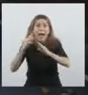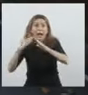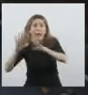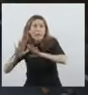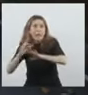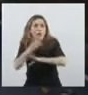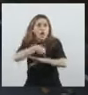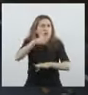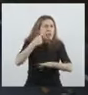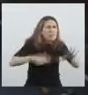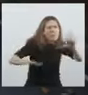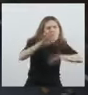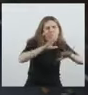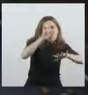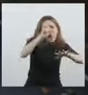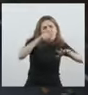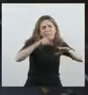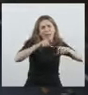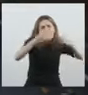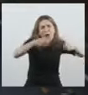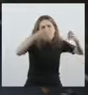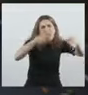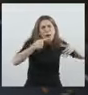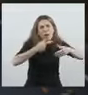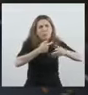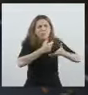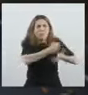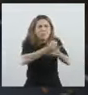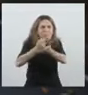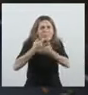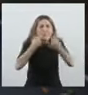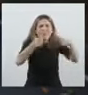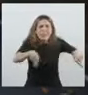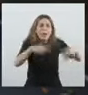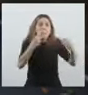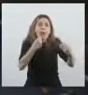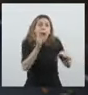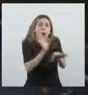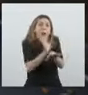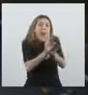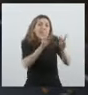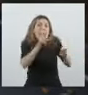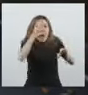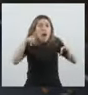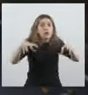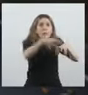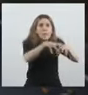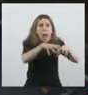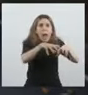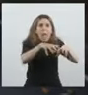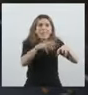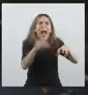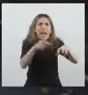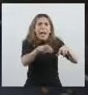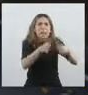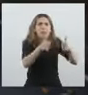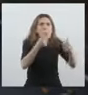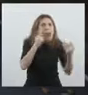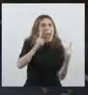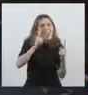abandonado, hoy les pido poner la máxima atención en los deberes de cuidados sanitarios que los protocolos